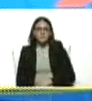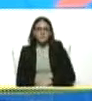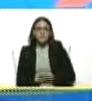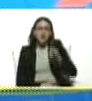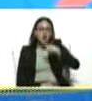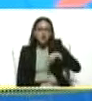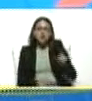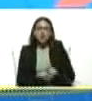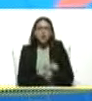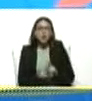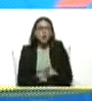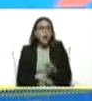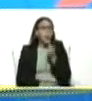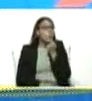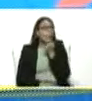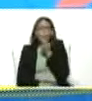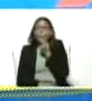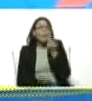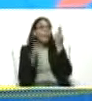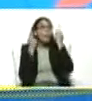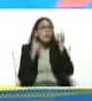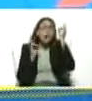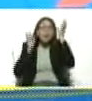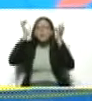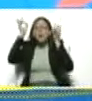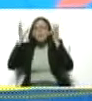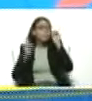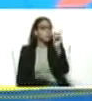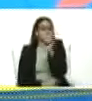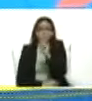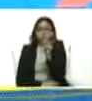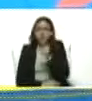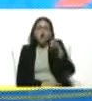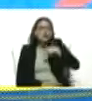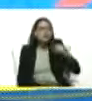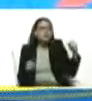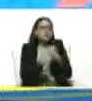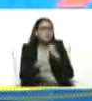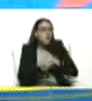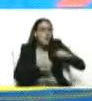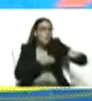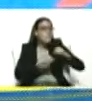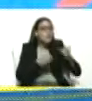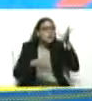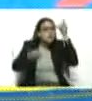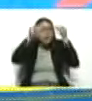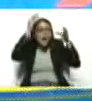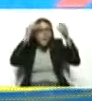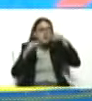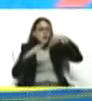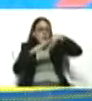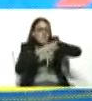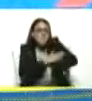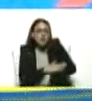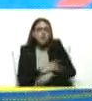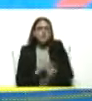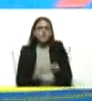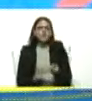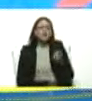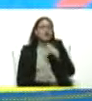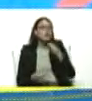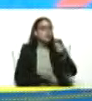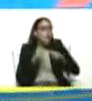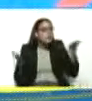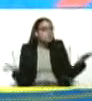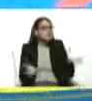como aprendices de brujos inventando fuerzas productivas. Las fuerzas productivas son ustedes. Lo que estamos estimulándola,